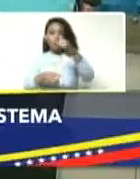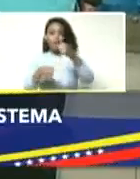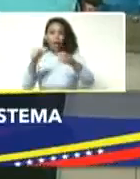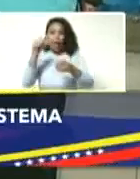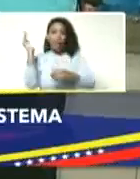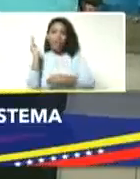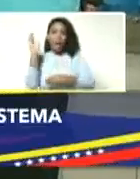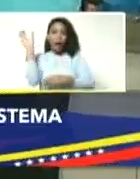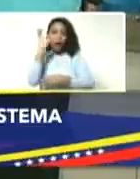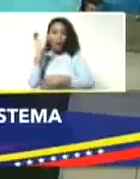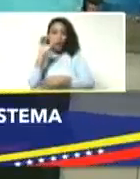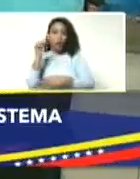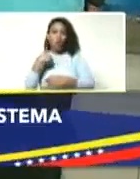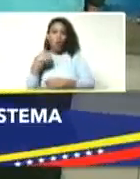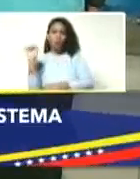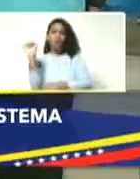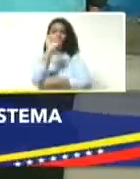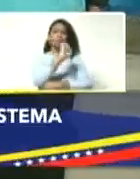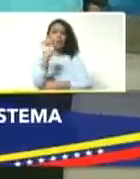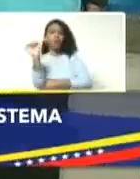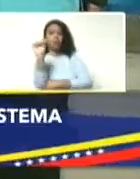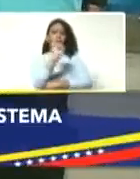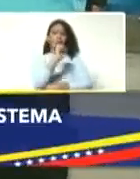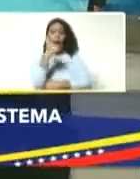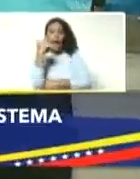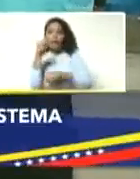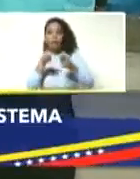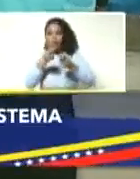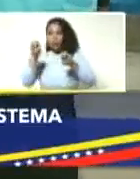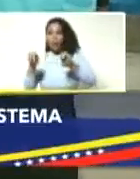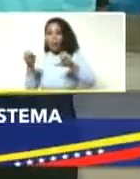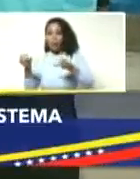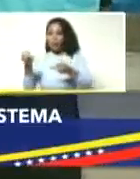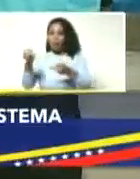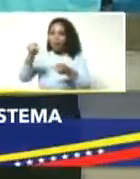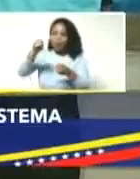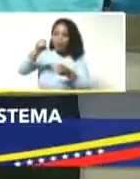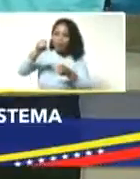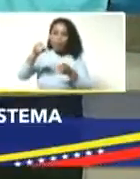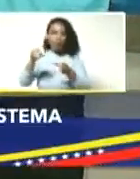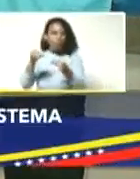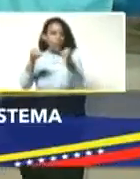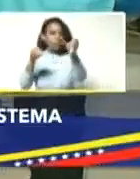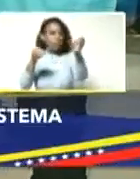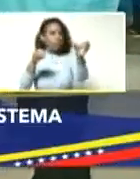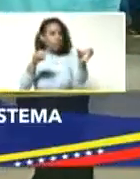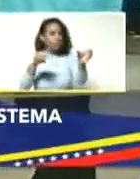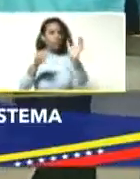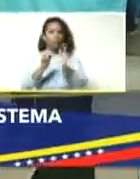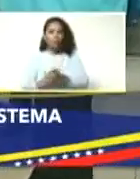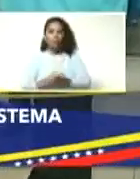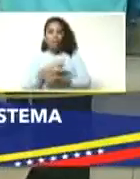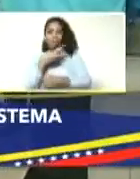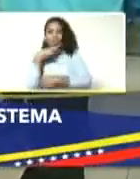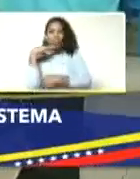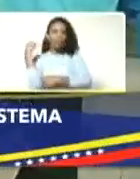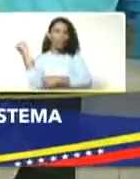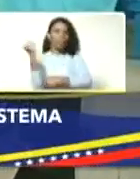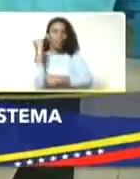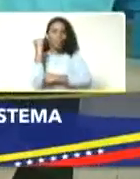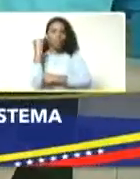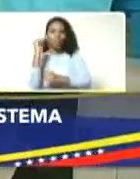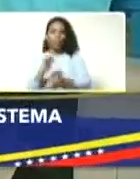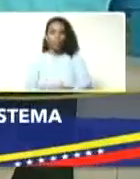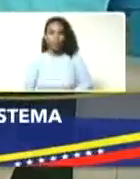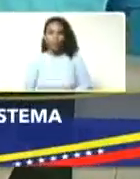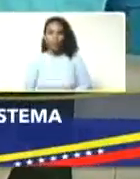viene, yo vengo manejando y ella viene de copilota y me sirve el cafecito colado en la manga. ¡Sabroso!